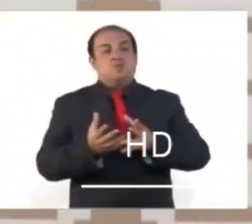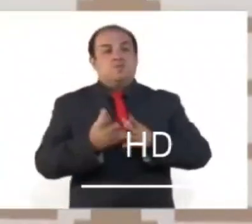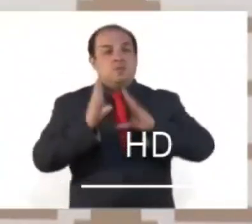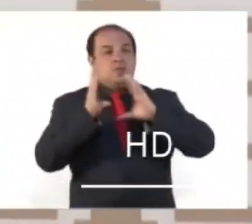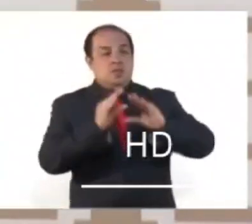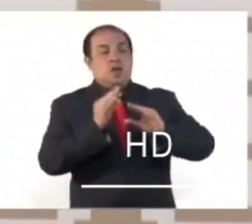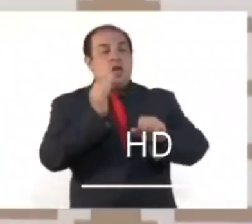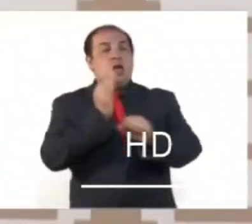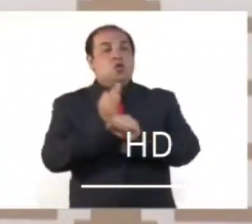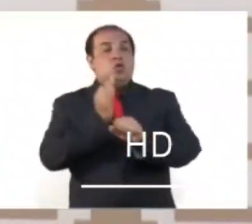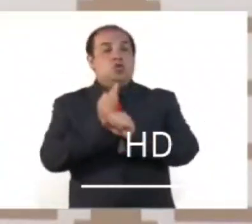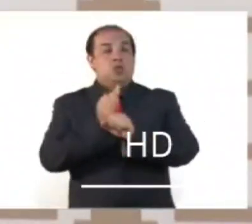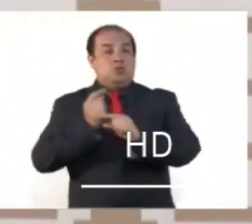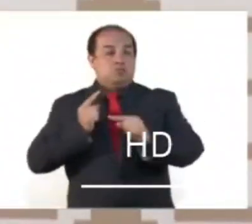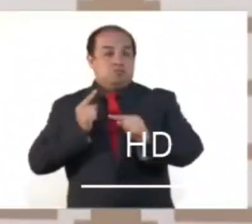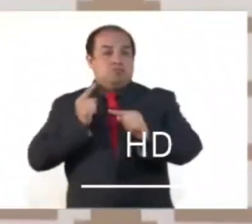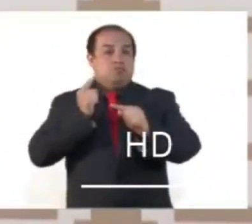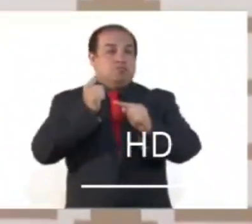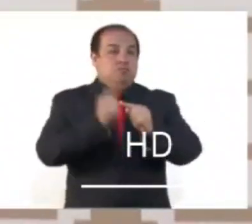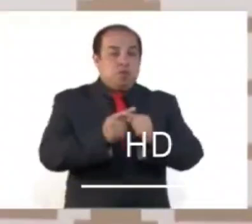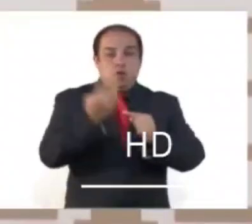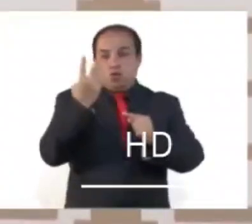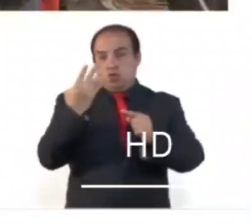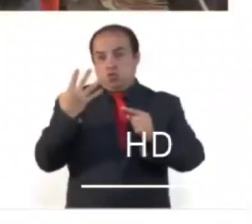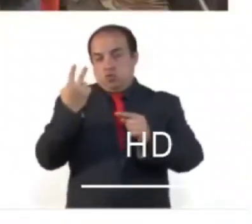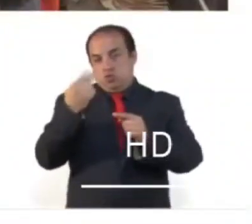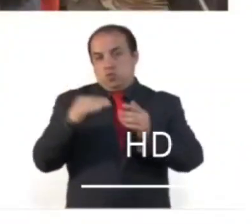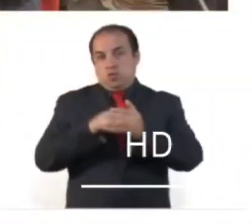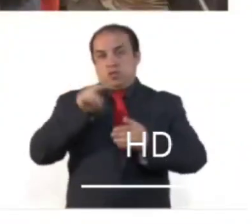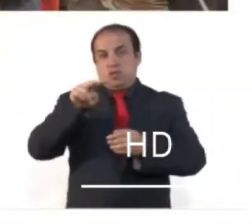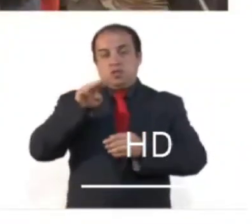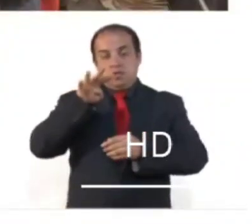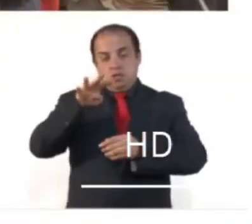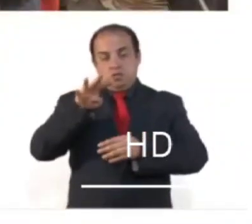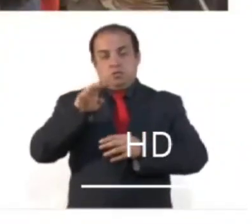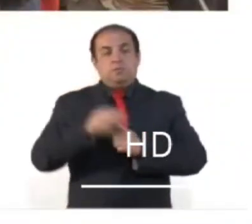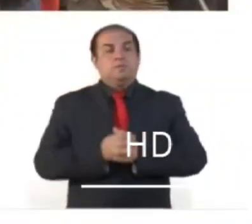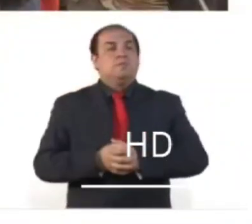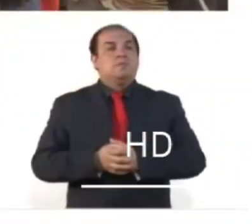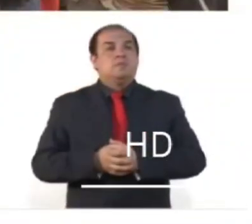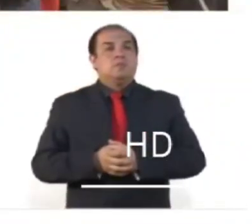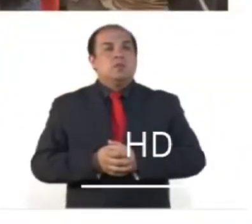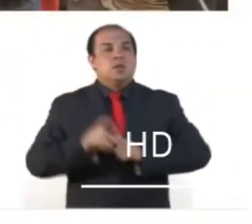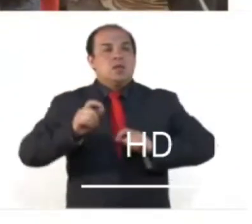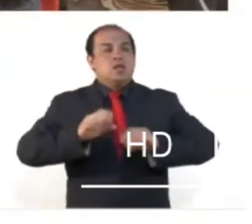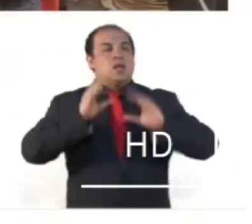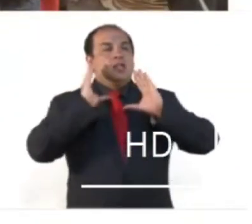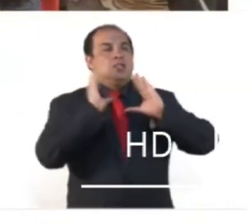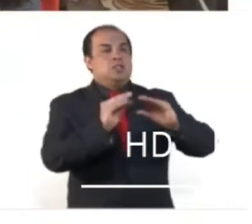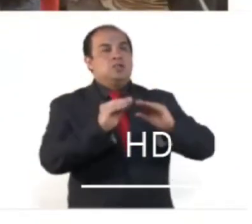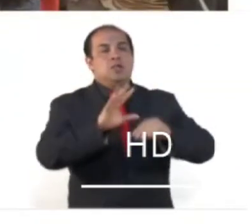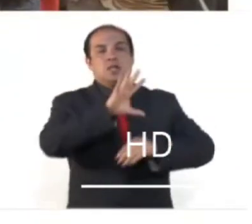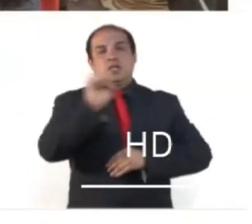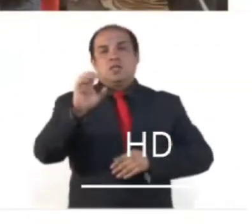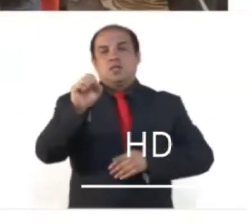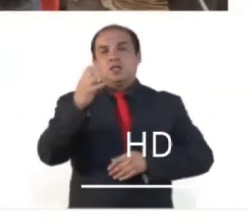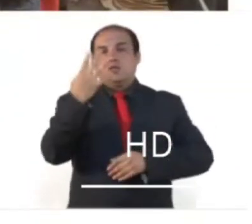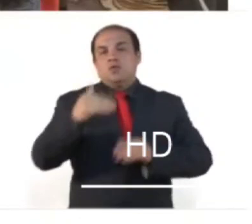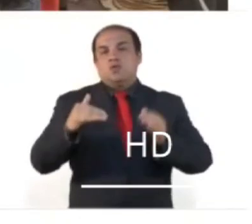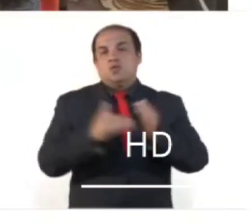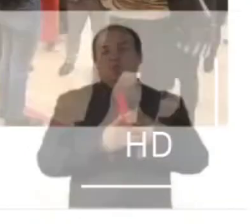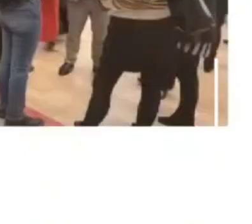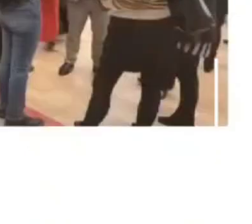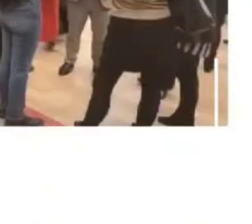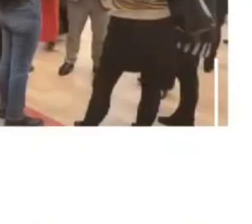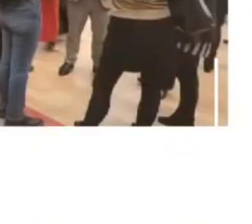han capacitado todo en forma gratuita a 564,900 personas.